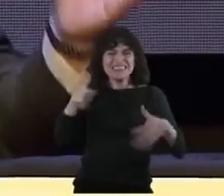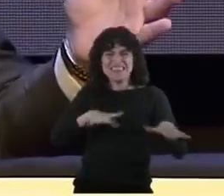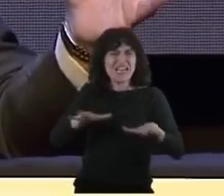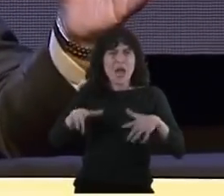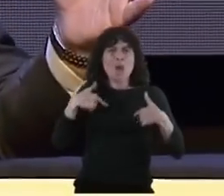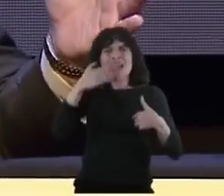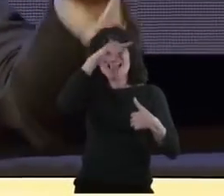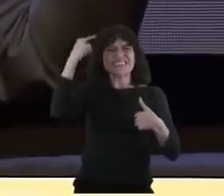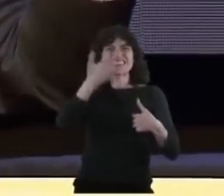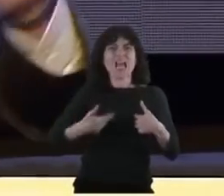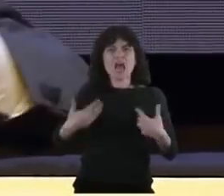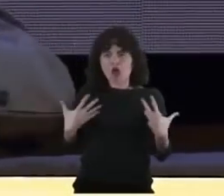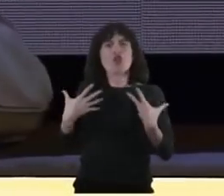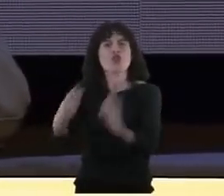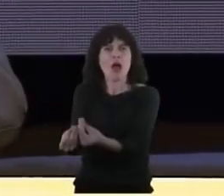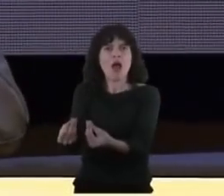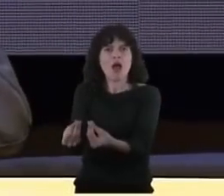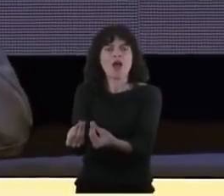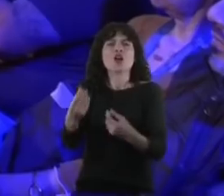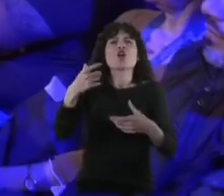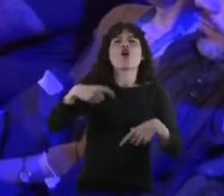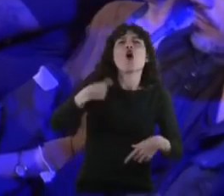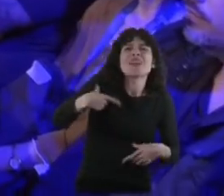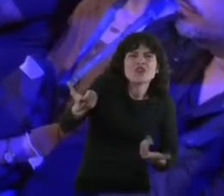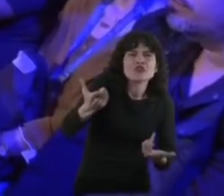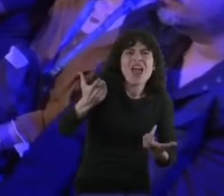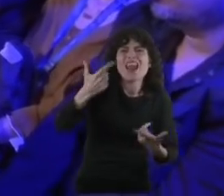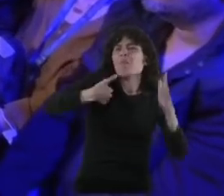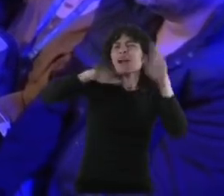Tanto se critica las obras sociales respondieron.